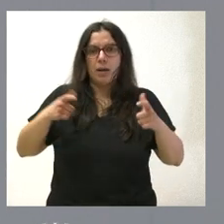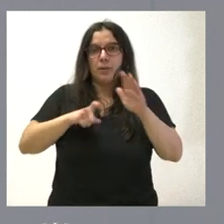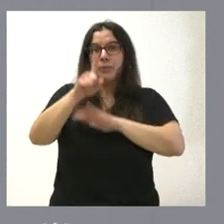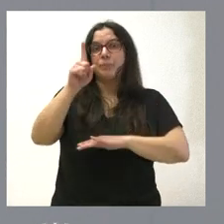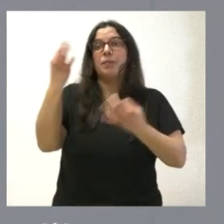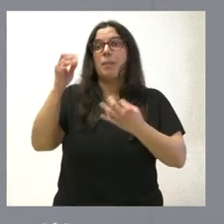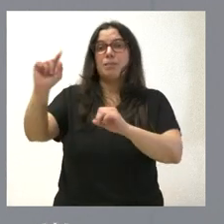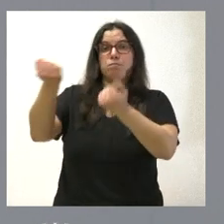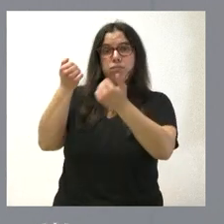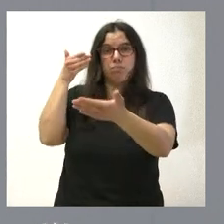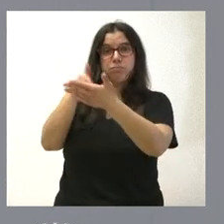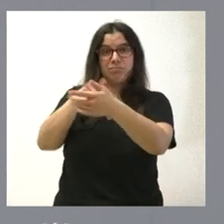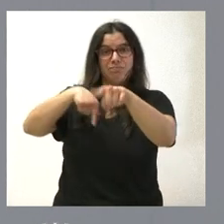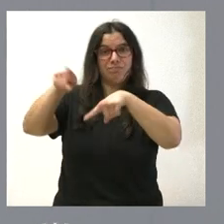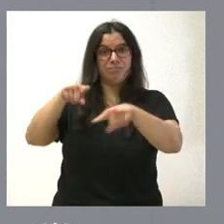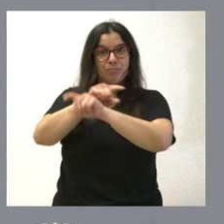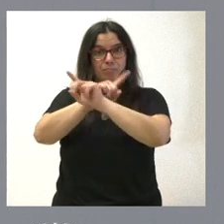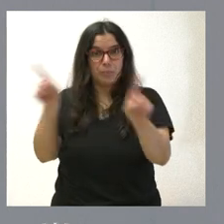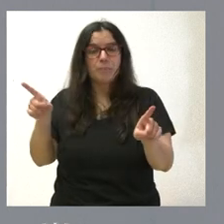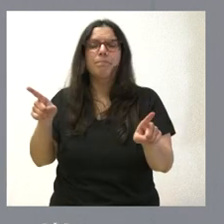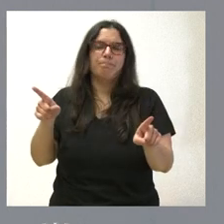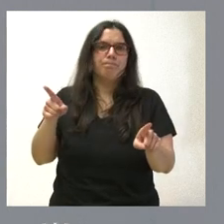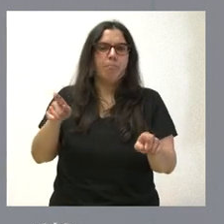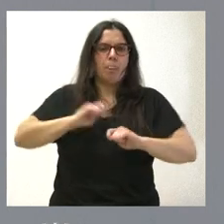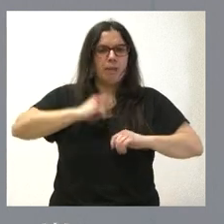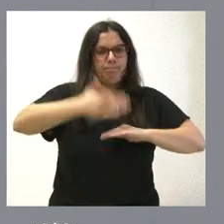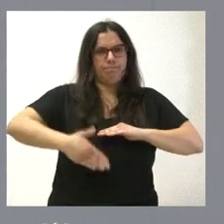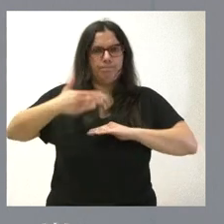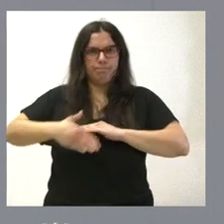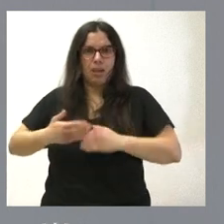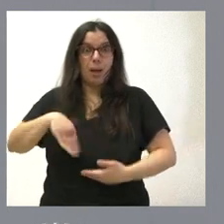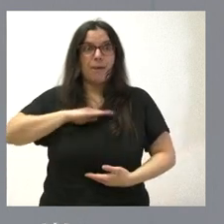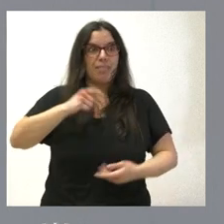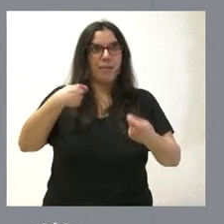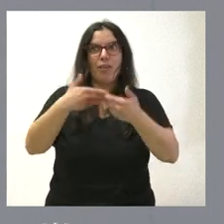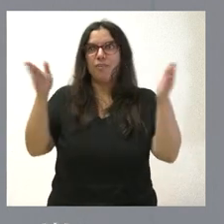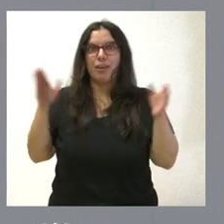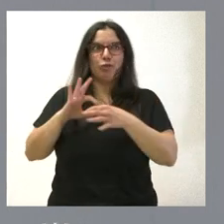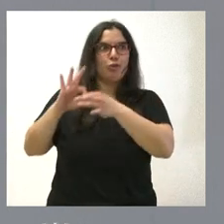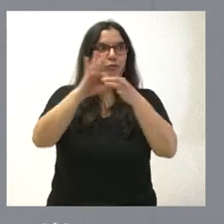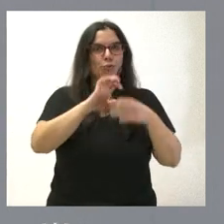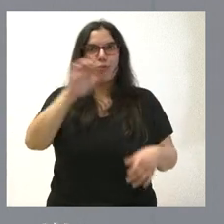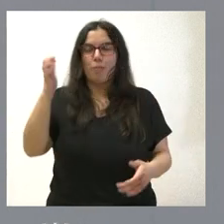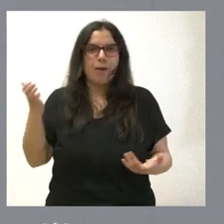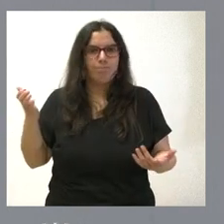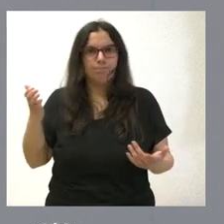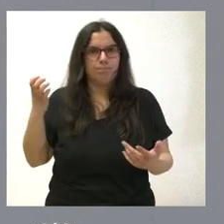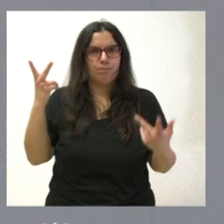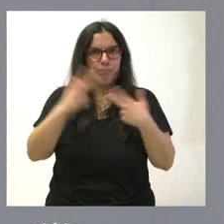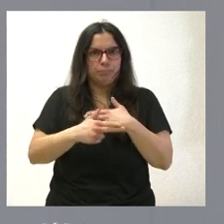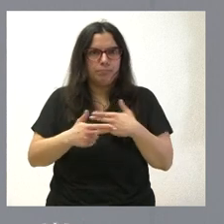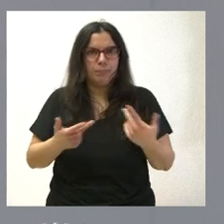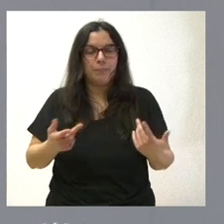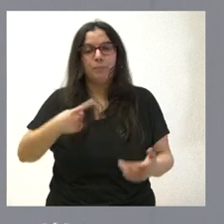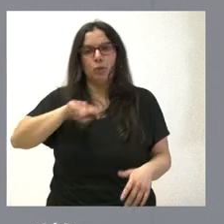líneas de export aciones pues lógicamente es limitar esta capacidad de un mercado abierto de un mercado común como es el mercado europeo el que nosotros